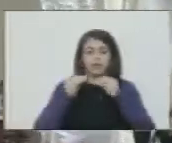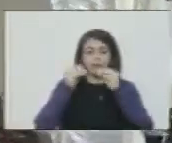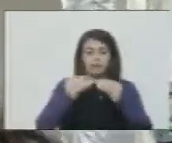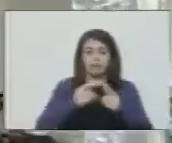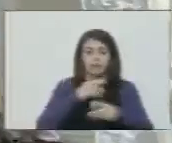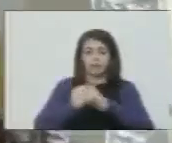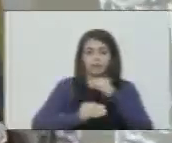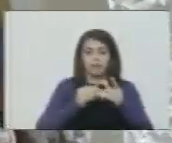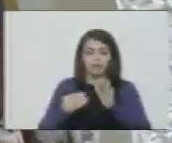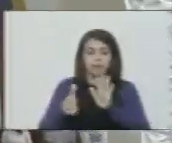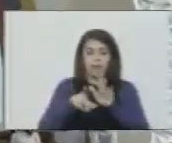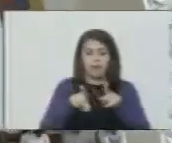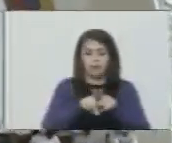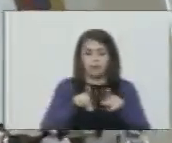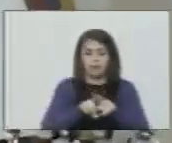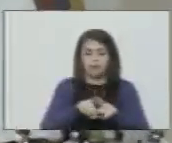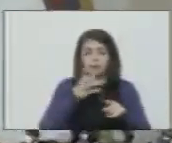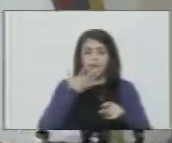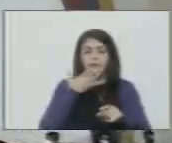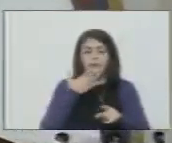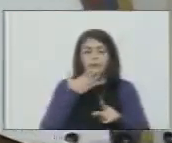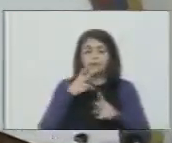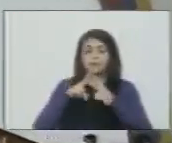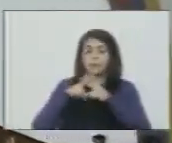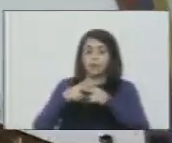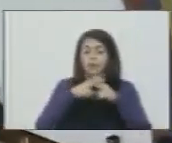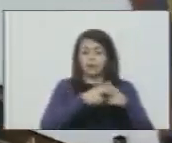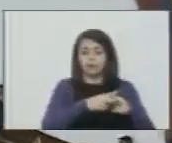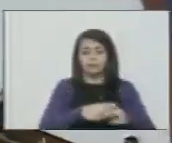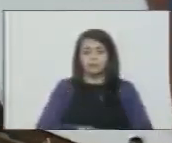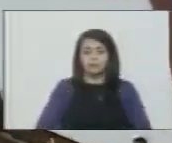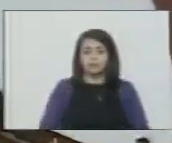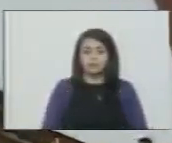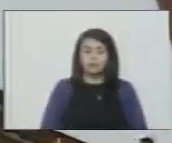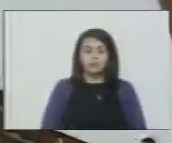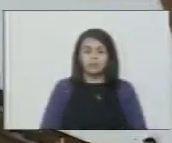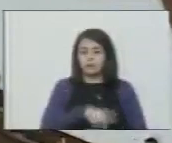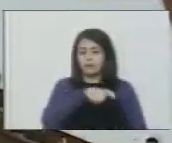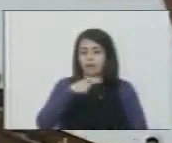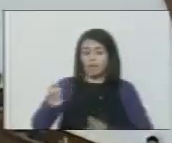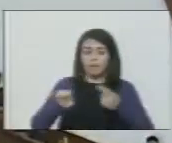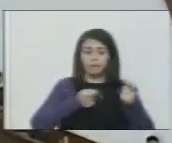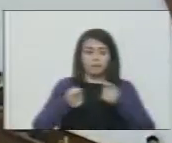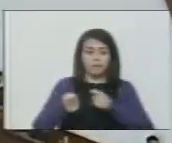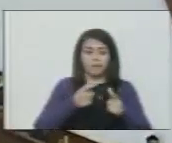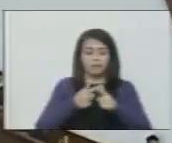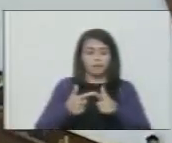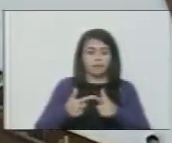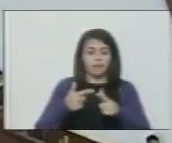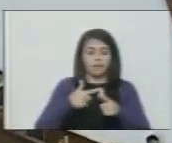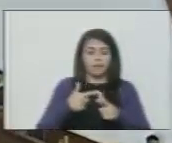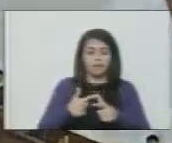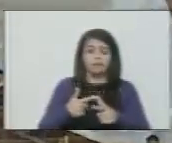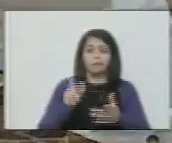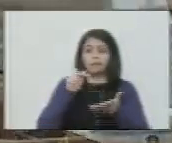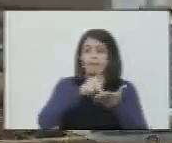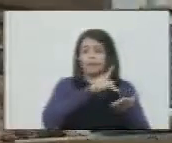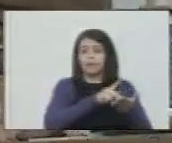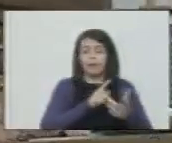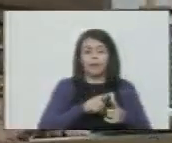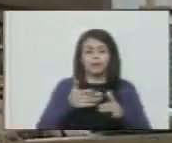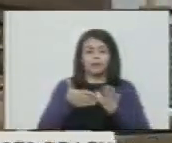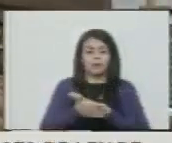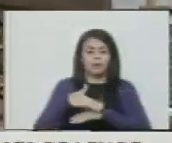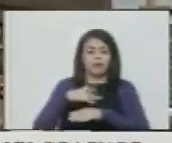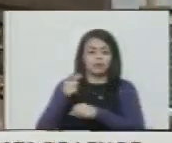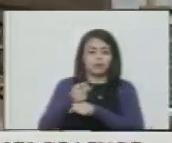La disposición será aplicable igualmente en el caso de fianzas. Los sujetos regulados bajo régimen de